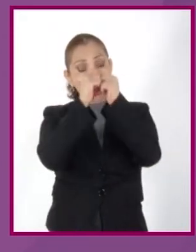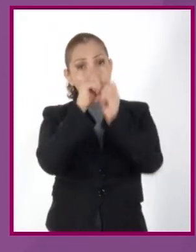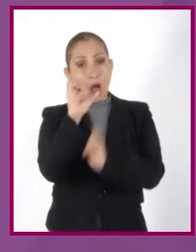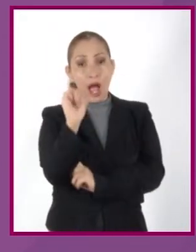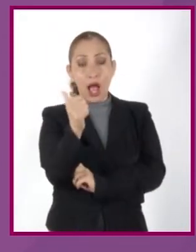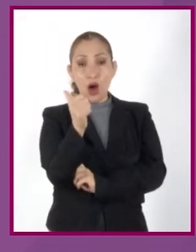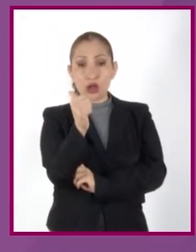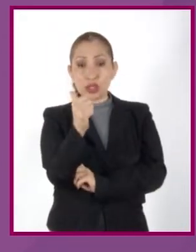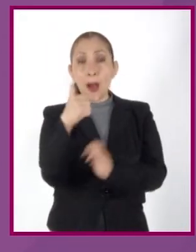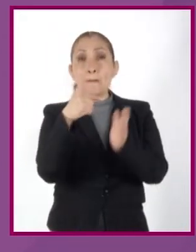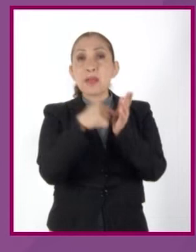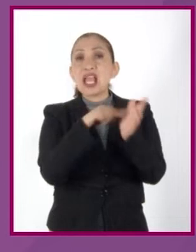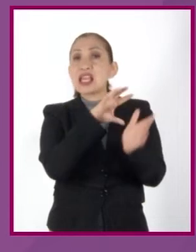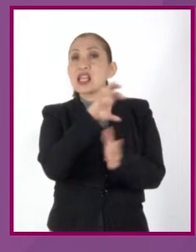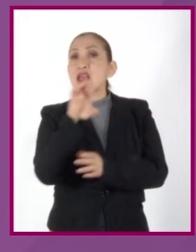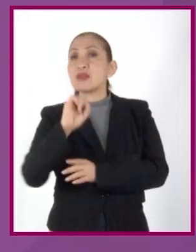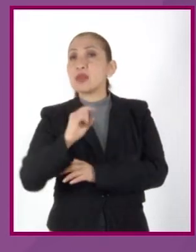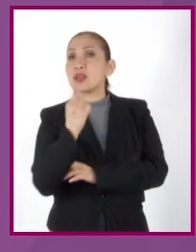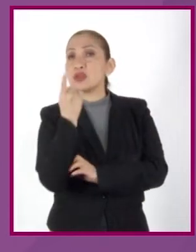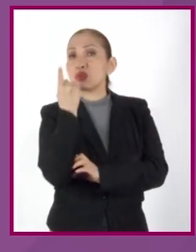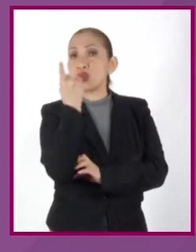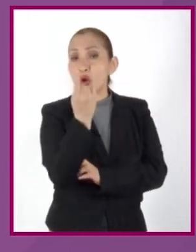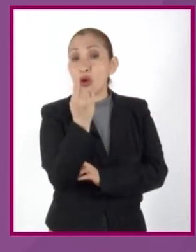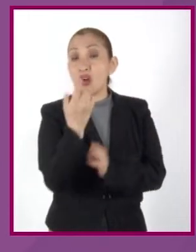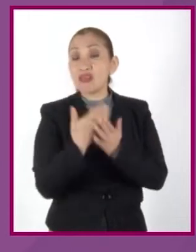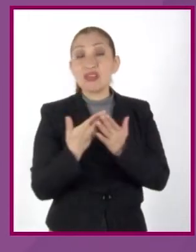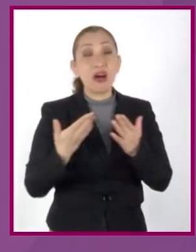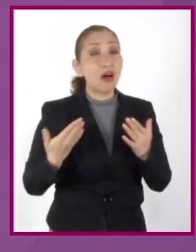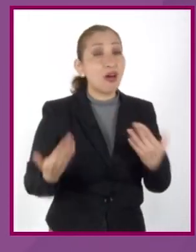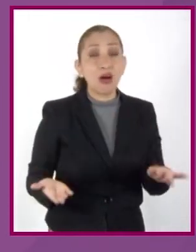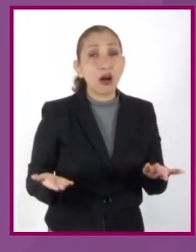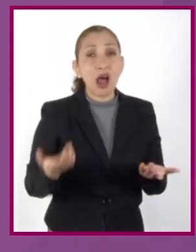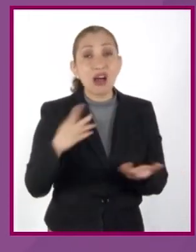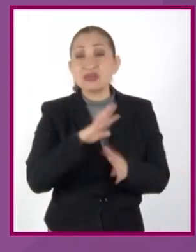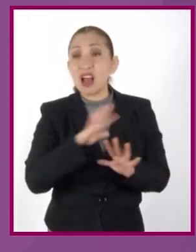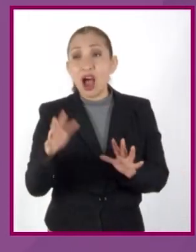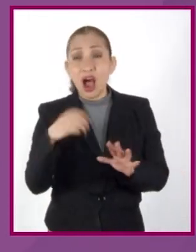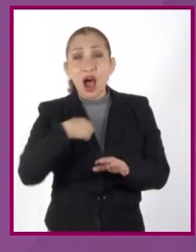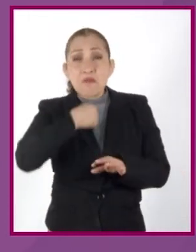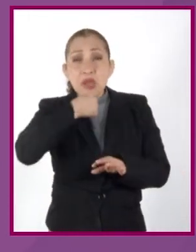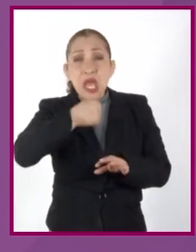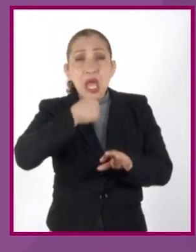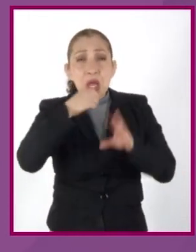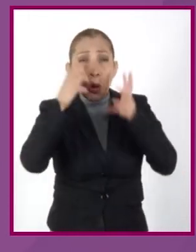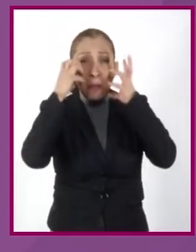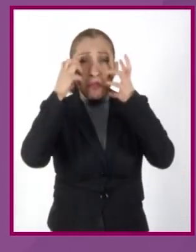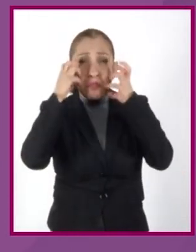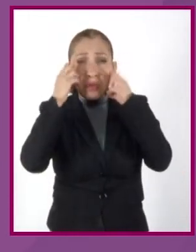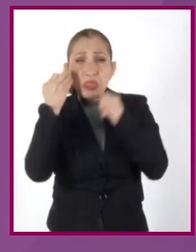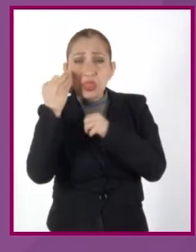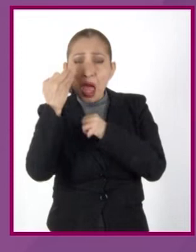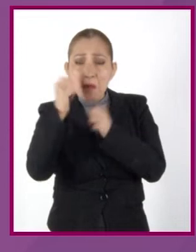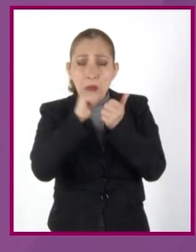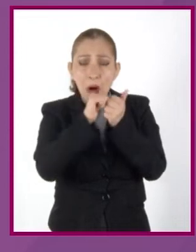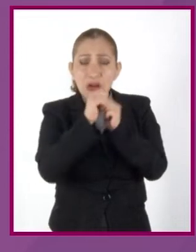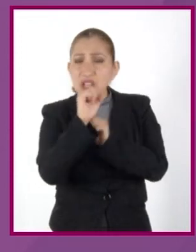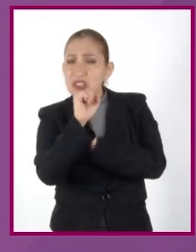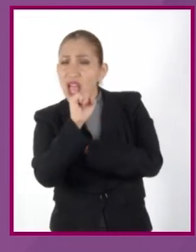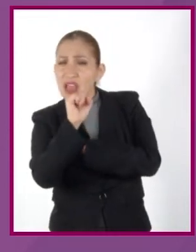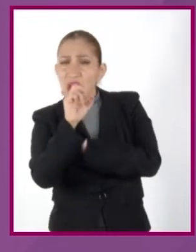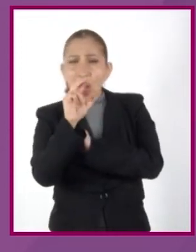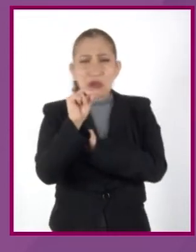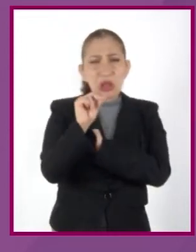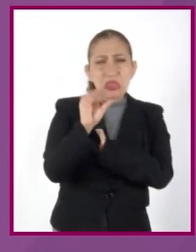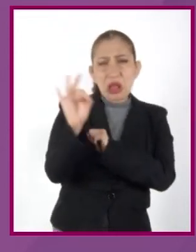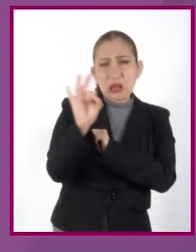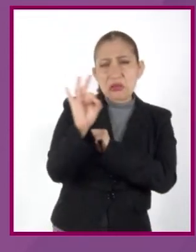agosto 1521, y que ahora, piel ya rugosa por los años, quizás 60, 80 tal